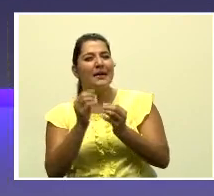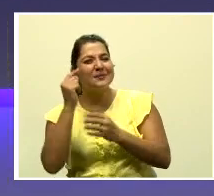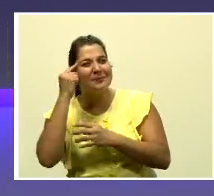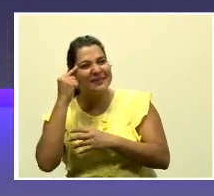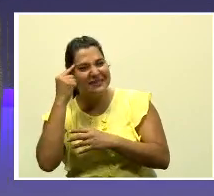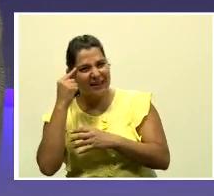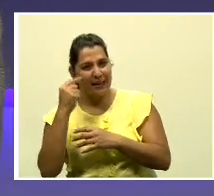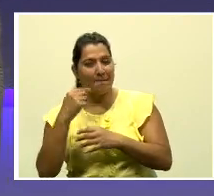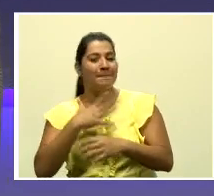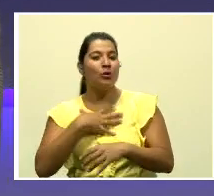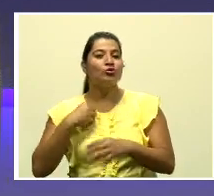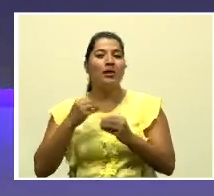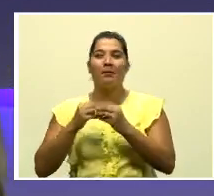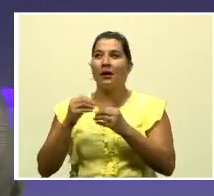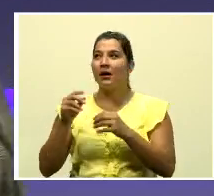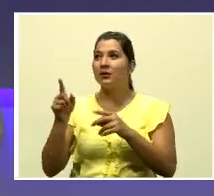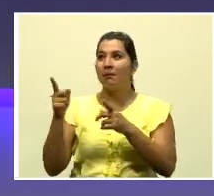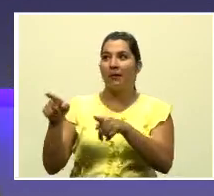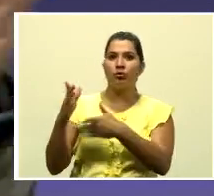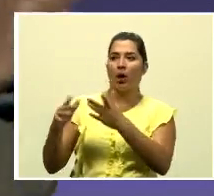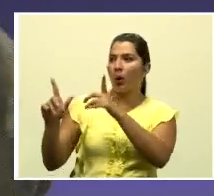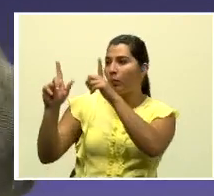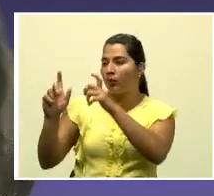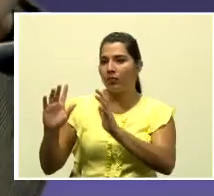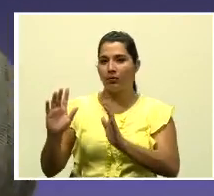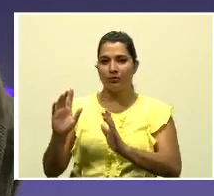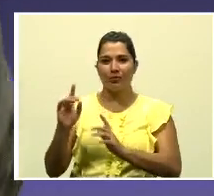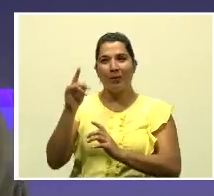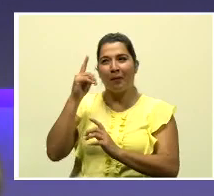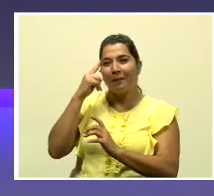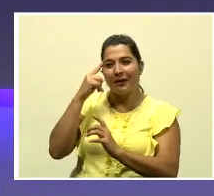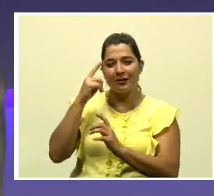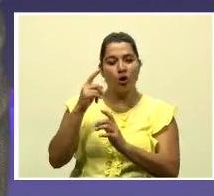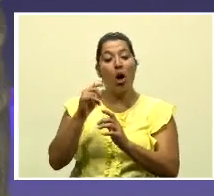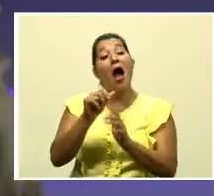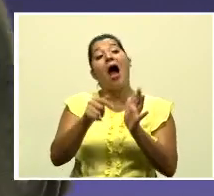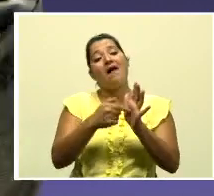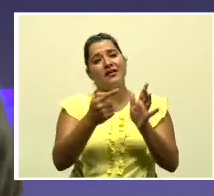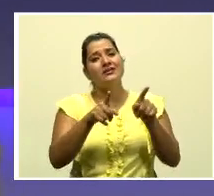sentido de que pongo mi cámara, analizo muy